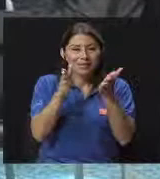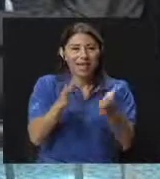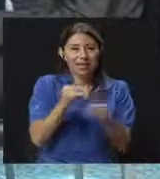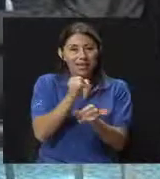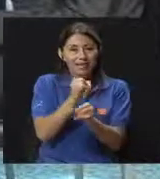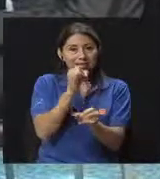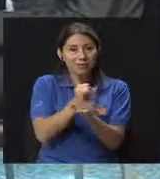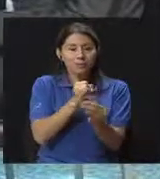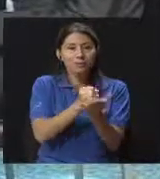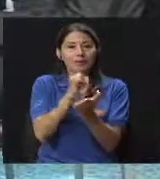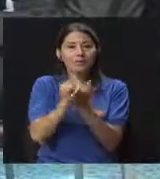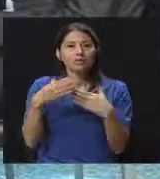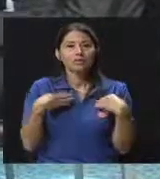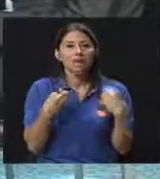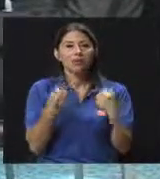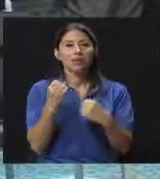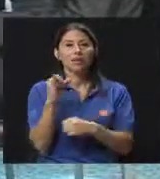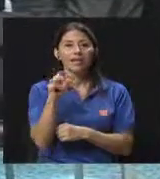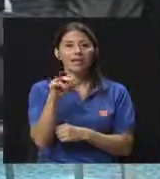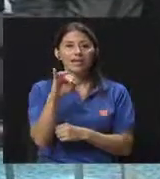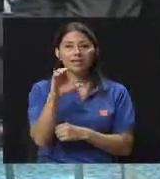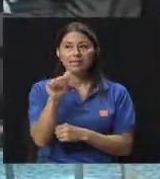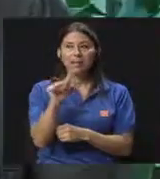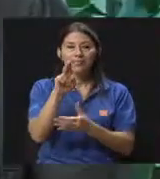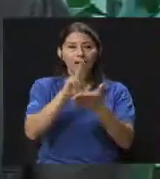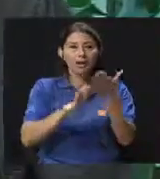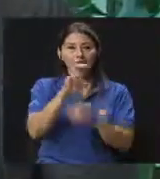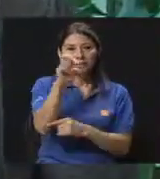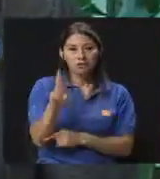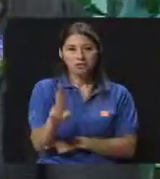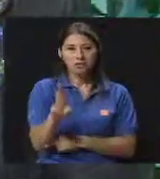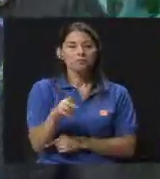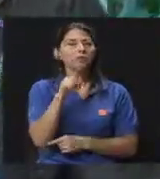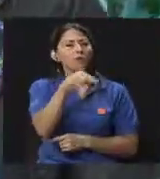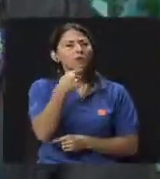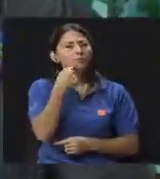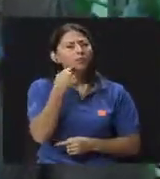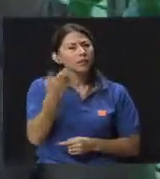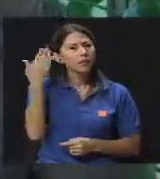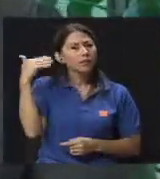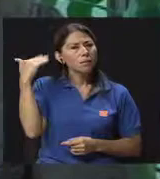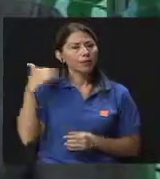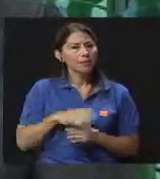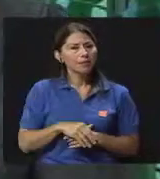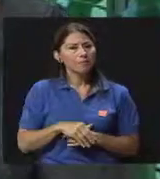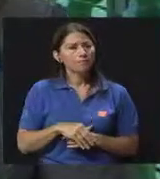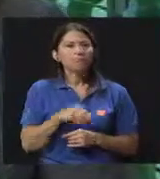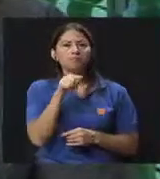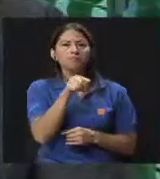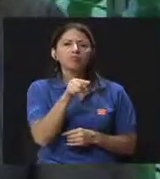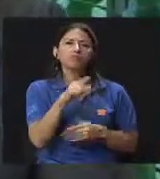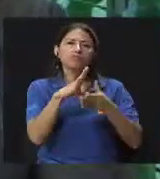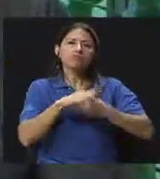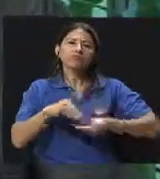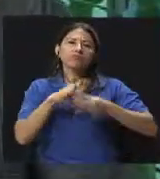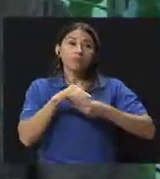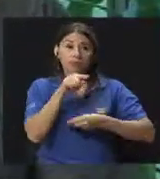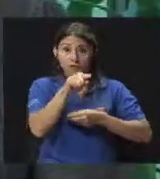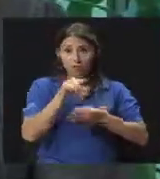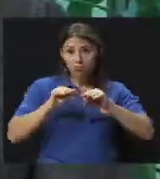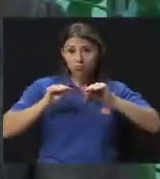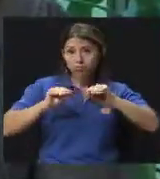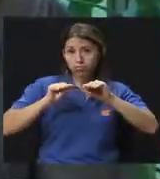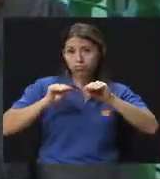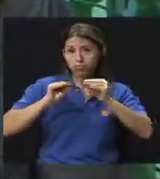Salud INISA de la Universidad de Costa Rica. Y Lilian, usted mencionaba anteriormente, nos estaba contando a Pablo y a mí sobre este curso que usted brinda aquí